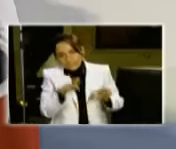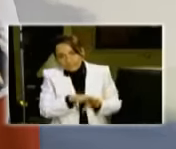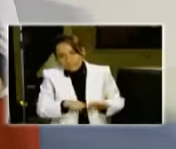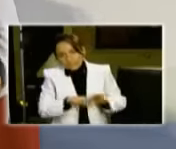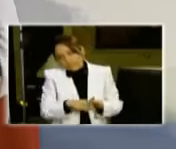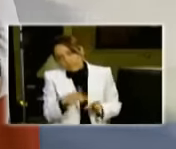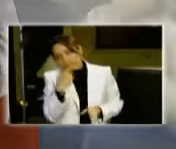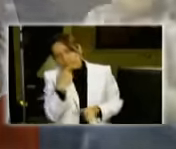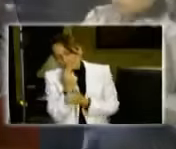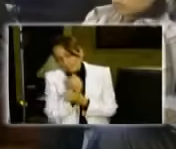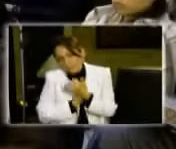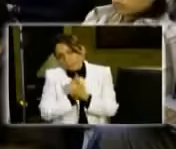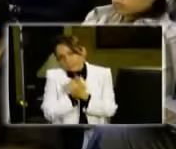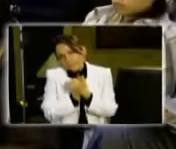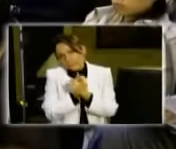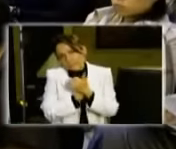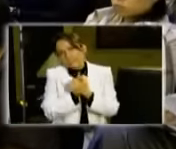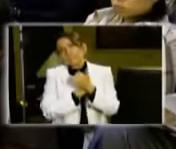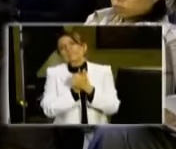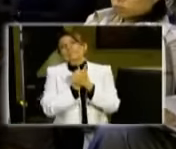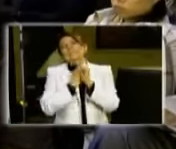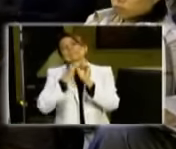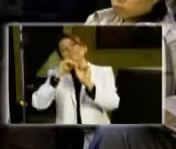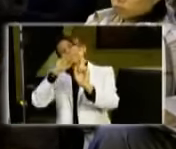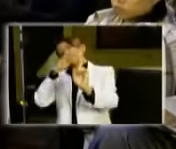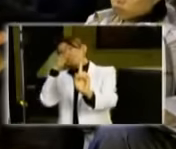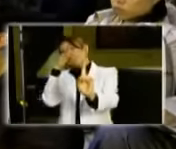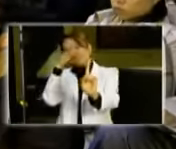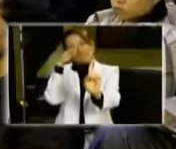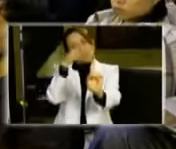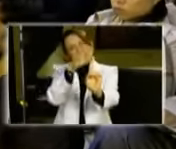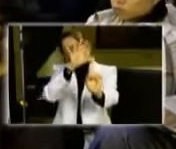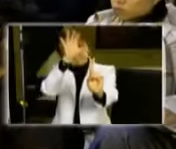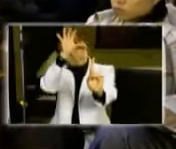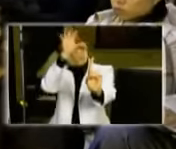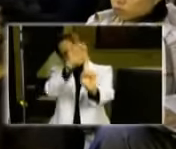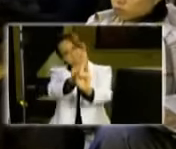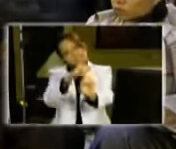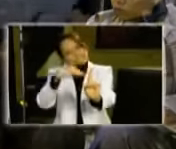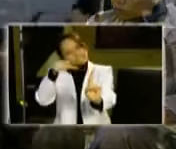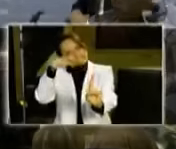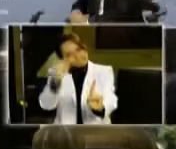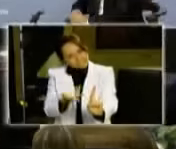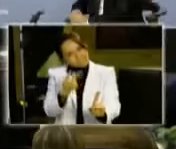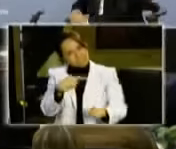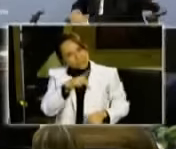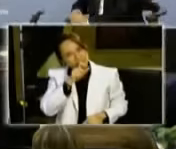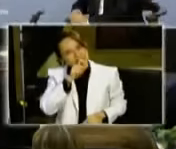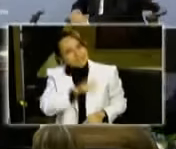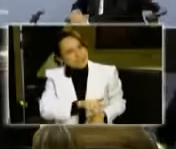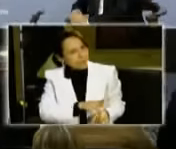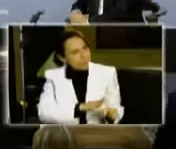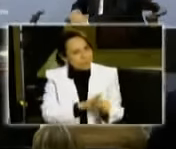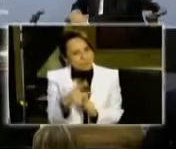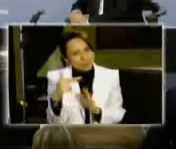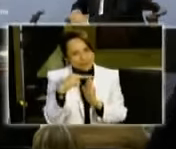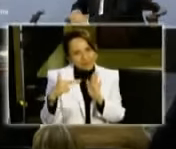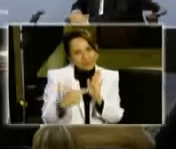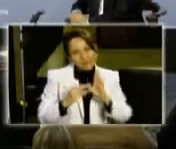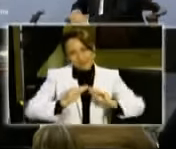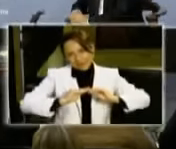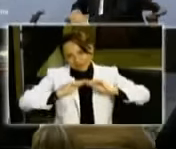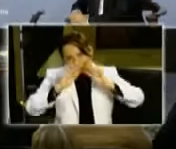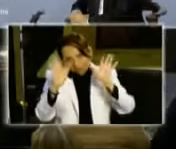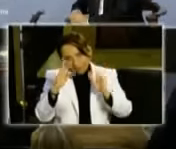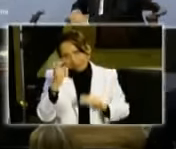políticas, objetivos, metas y límites que se fijen para los grandes temas del desarrollo sustentable son prioritarias